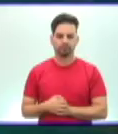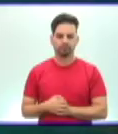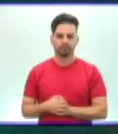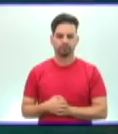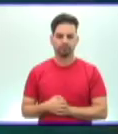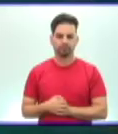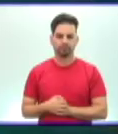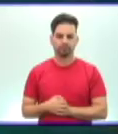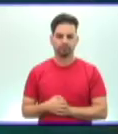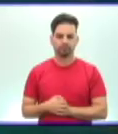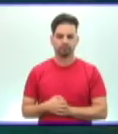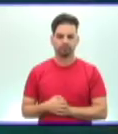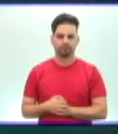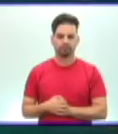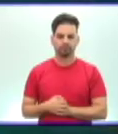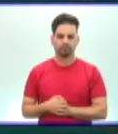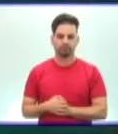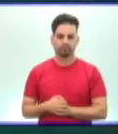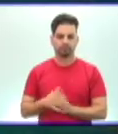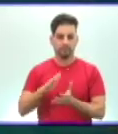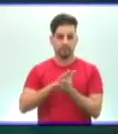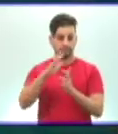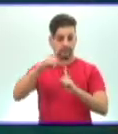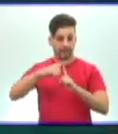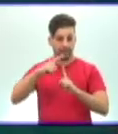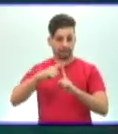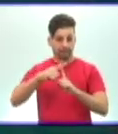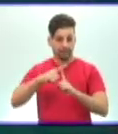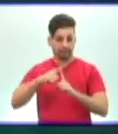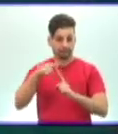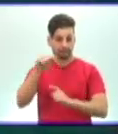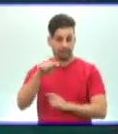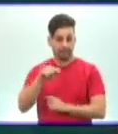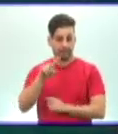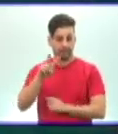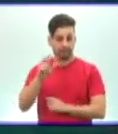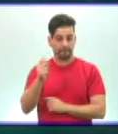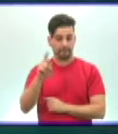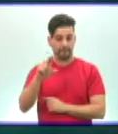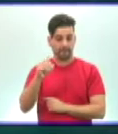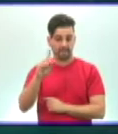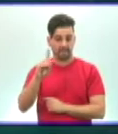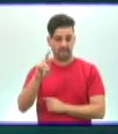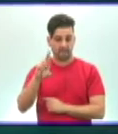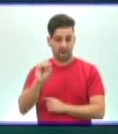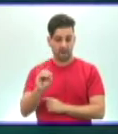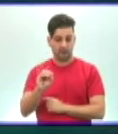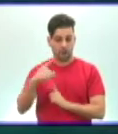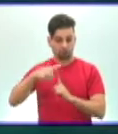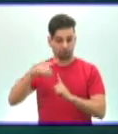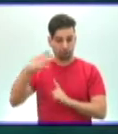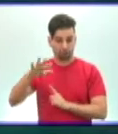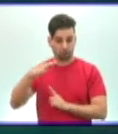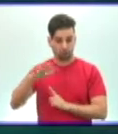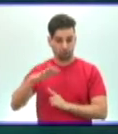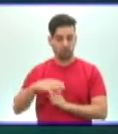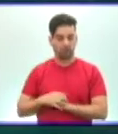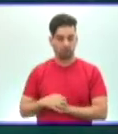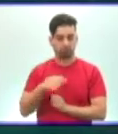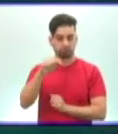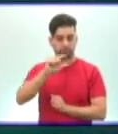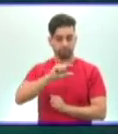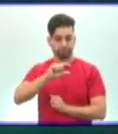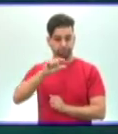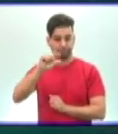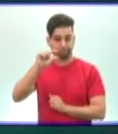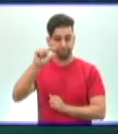Varadero, con sus corredores turísticos, es otra de las zonas con especial interés para la Tarea Vida. Se han